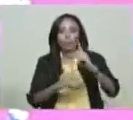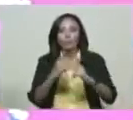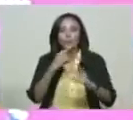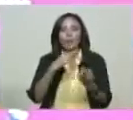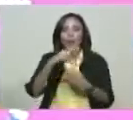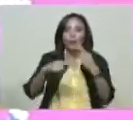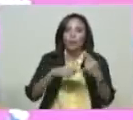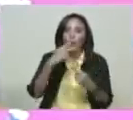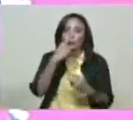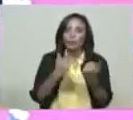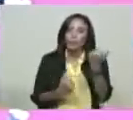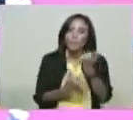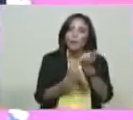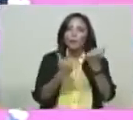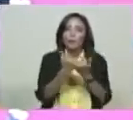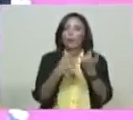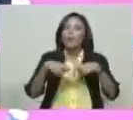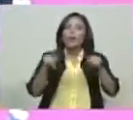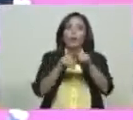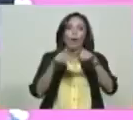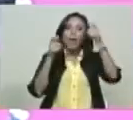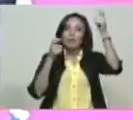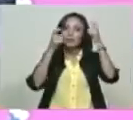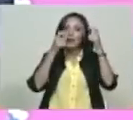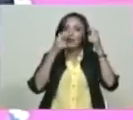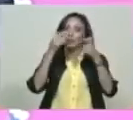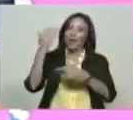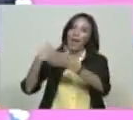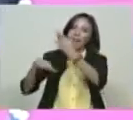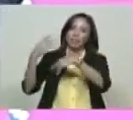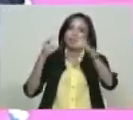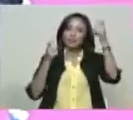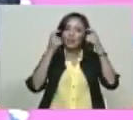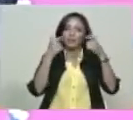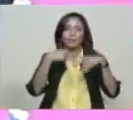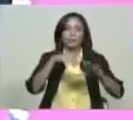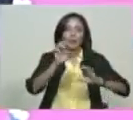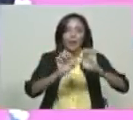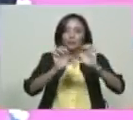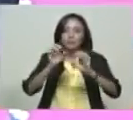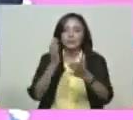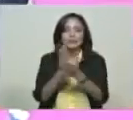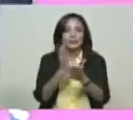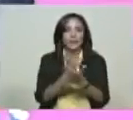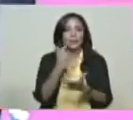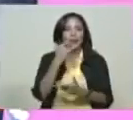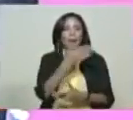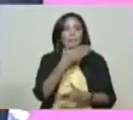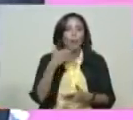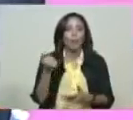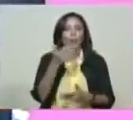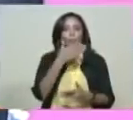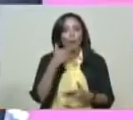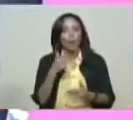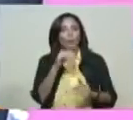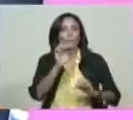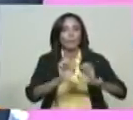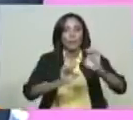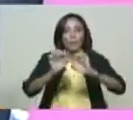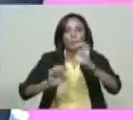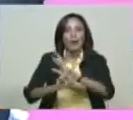a Chávez, a pulso, con una gran autoexigencia, una gran exigencia de metas, de